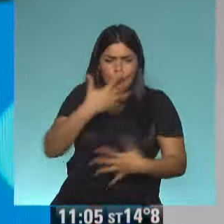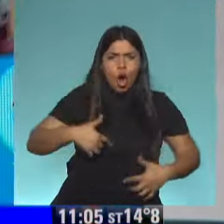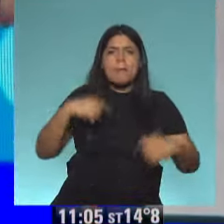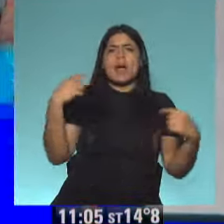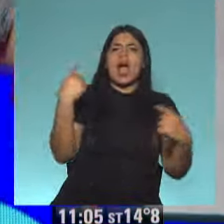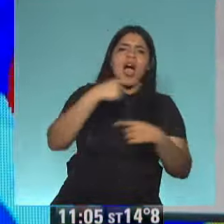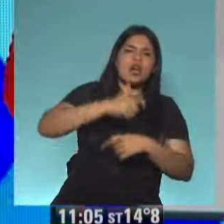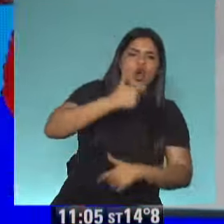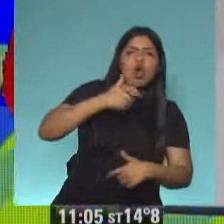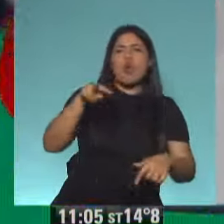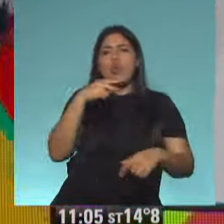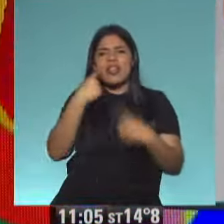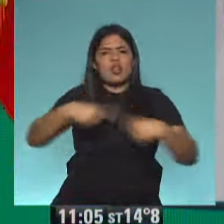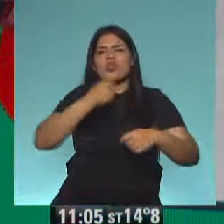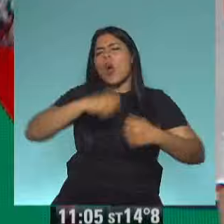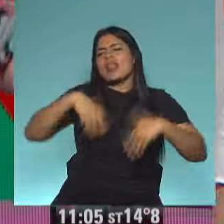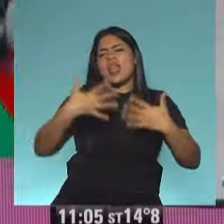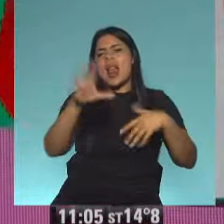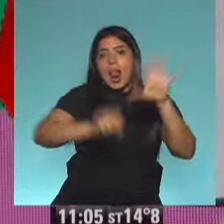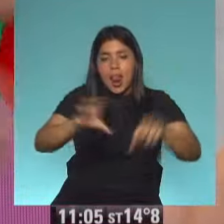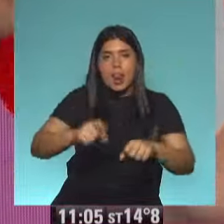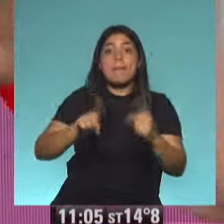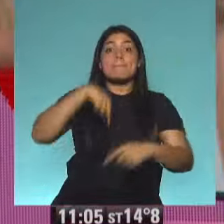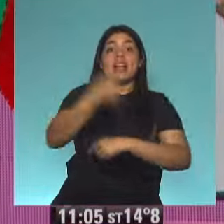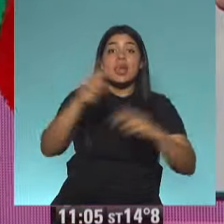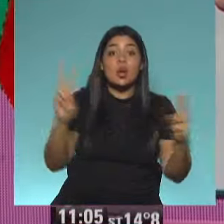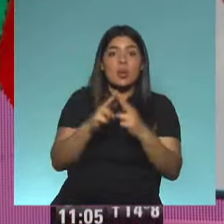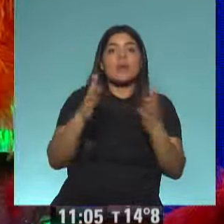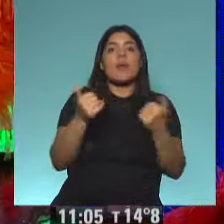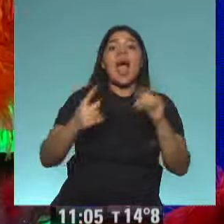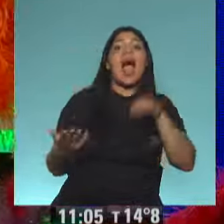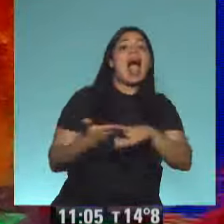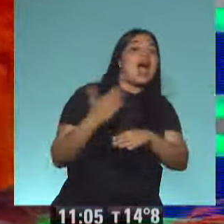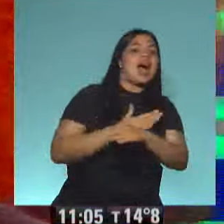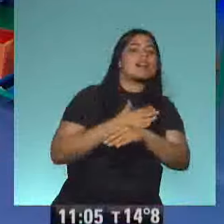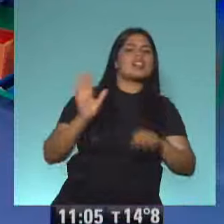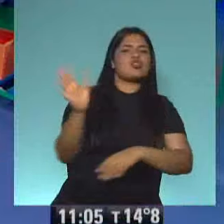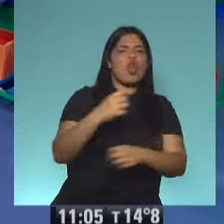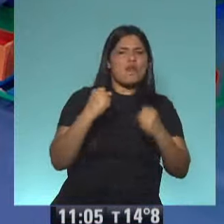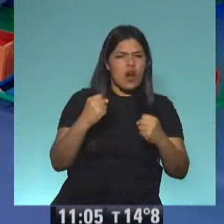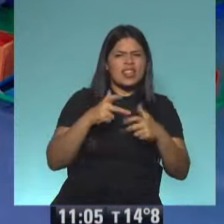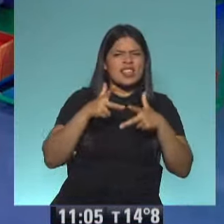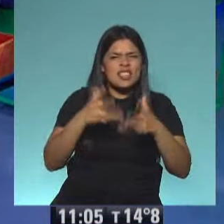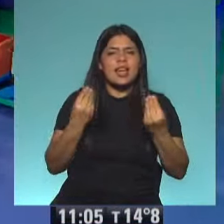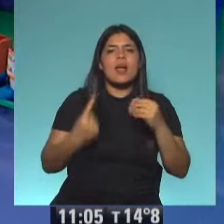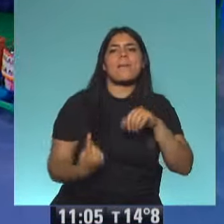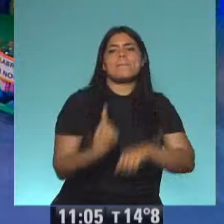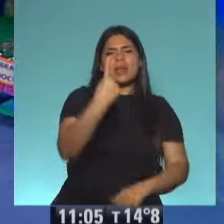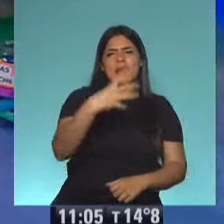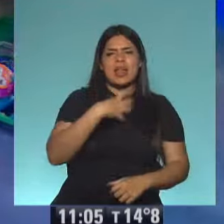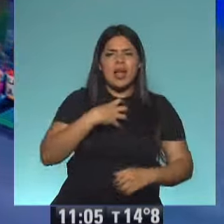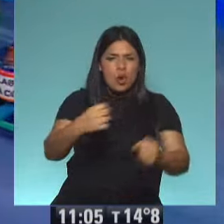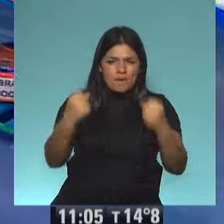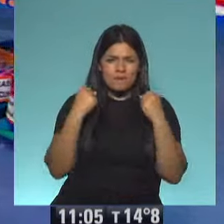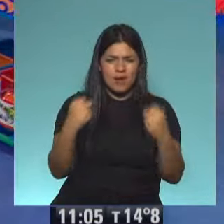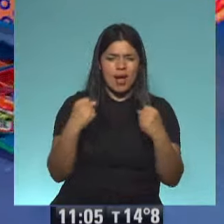todo sirve y presentamos a la murga. Nos vemos mañana, pero antes estamos bien fuerte. A la una, a la dos y a las tres.